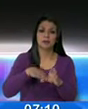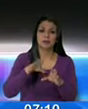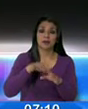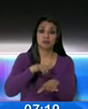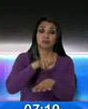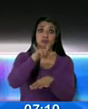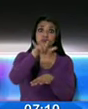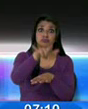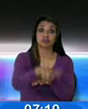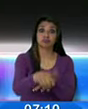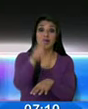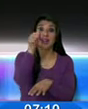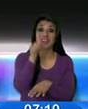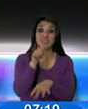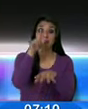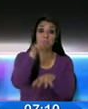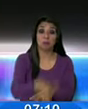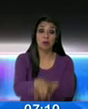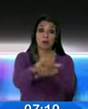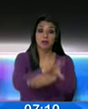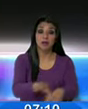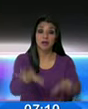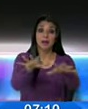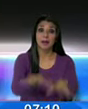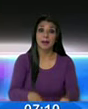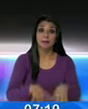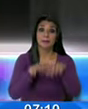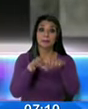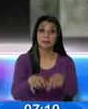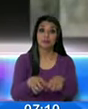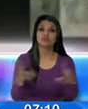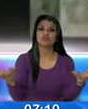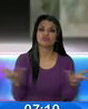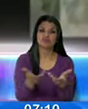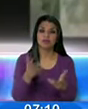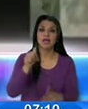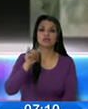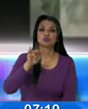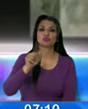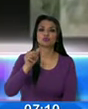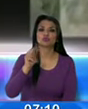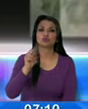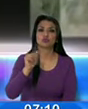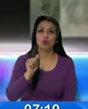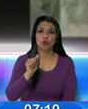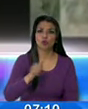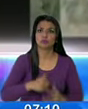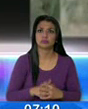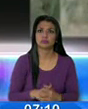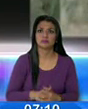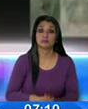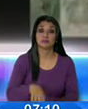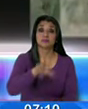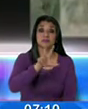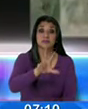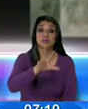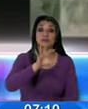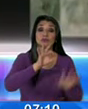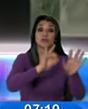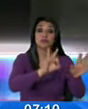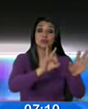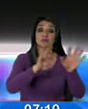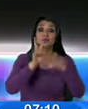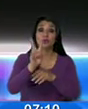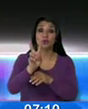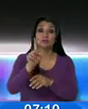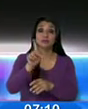que ayer se accidentó en una finca de Asunción, Mita, Jutiapa. Eran transportados 382